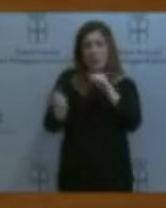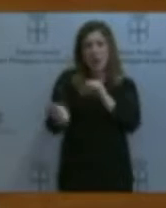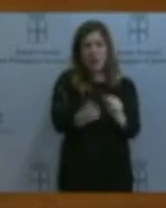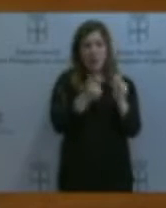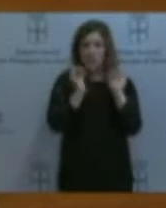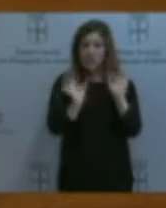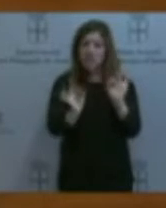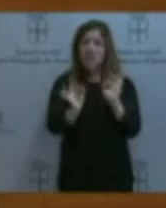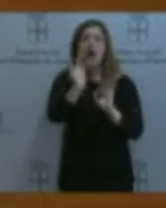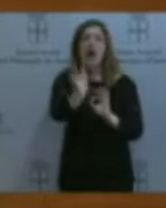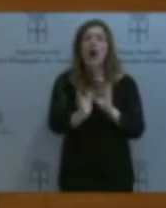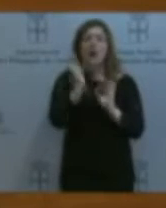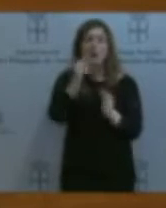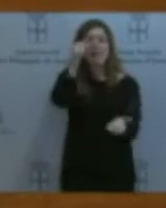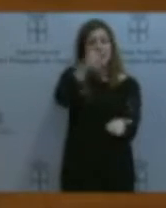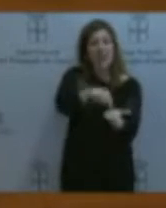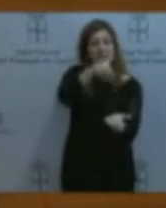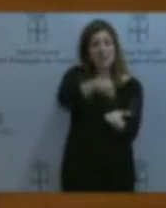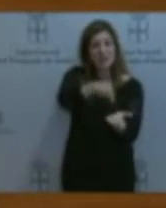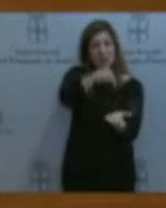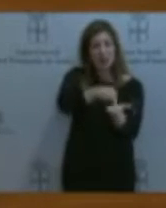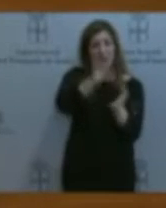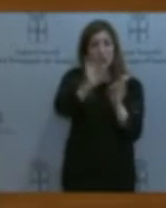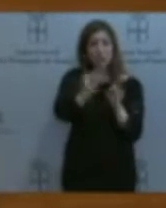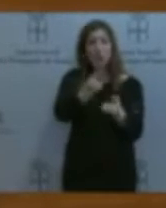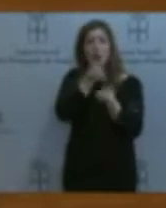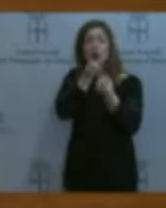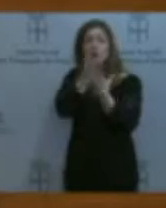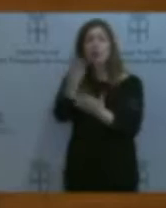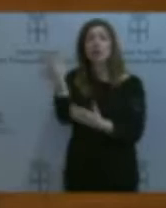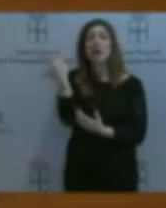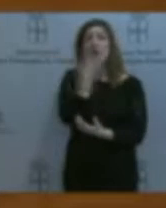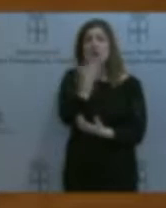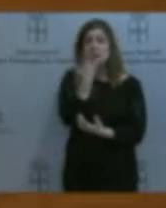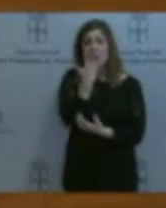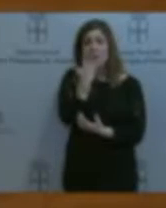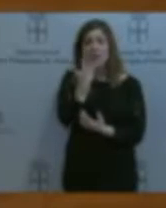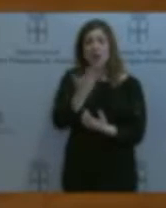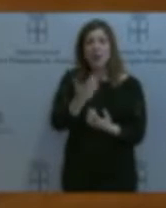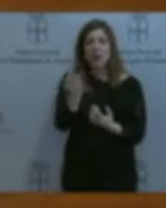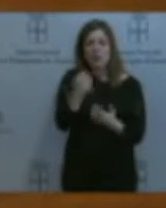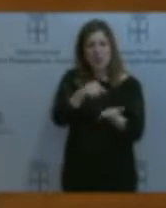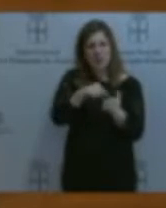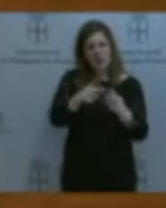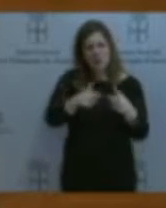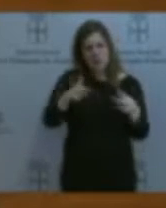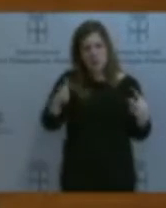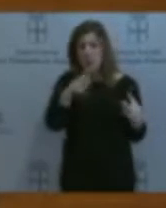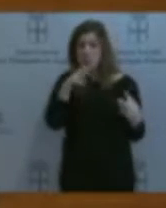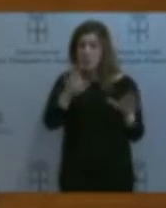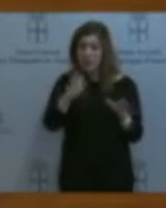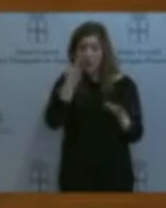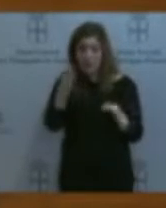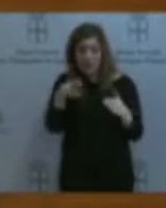además lleve a que las exigencias que se plantean a la escuela sean cada vez mayores cuanto menores son los recursos que se le